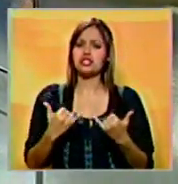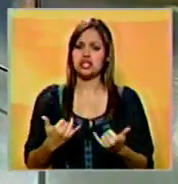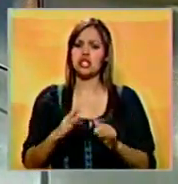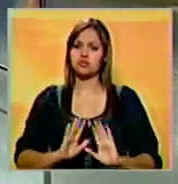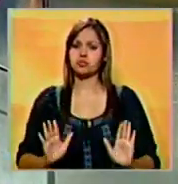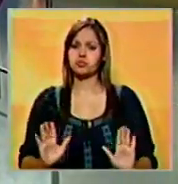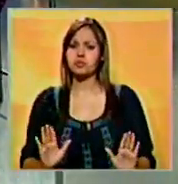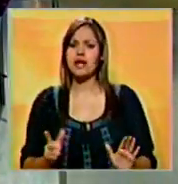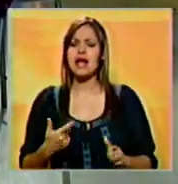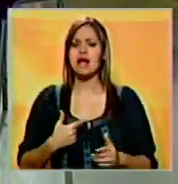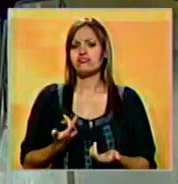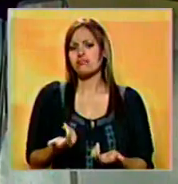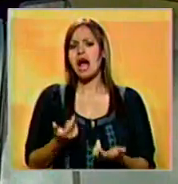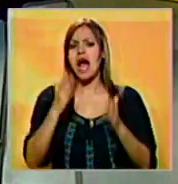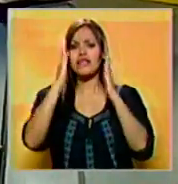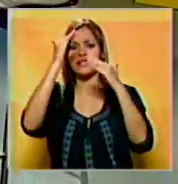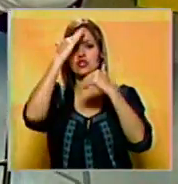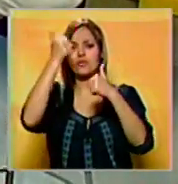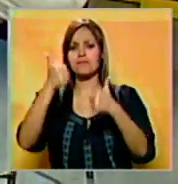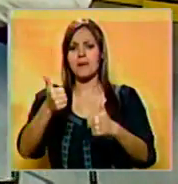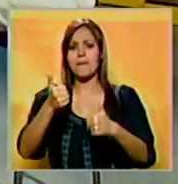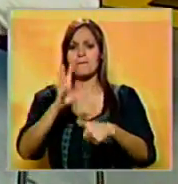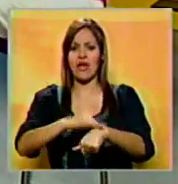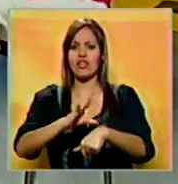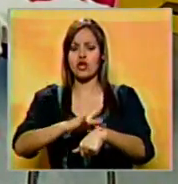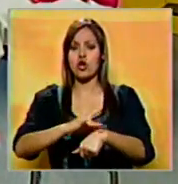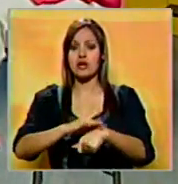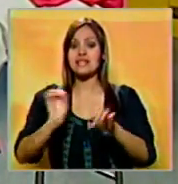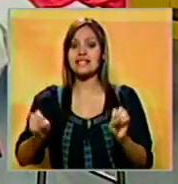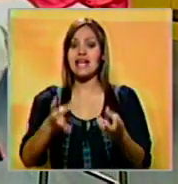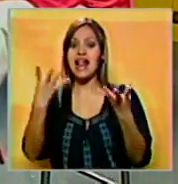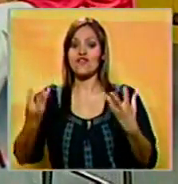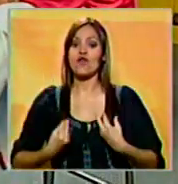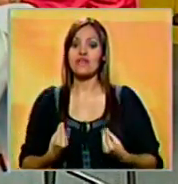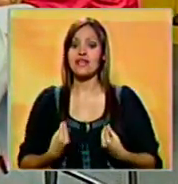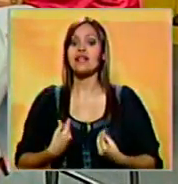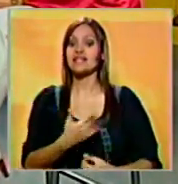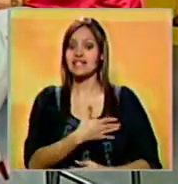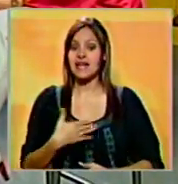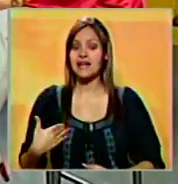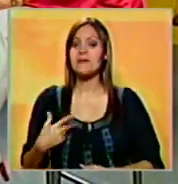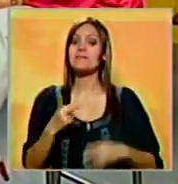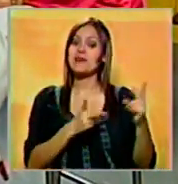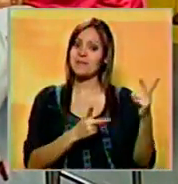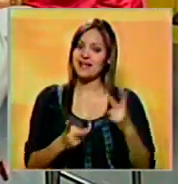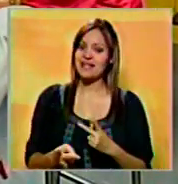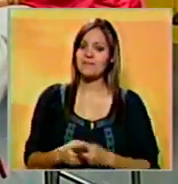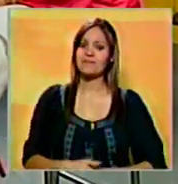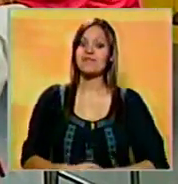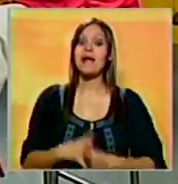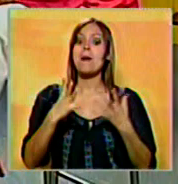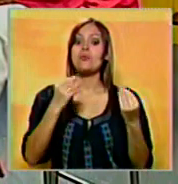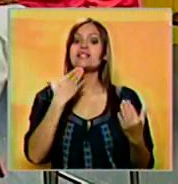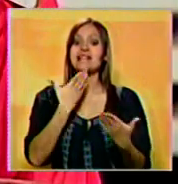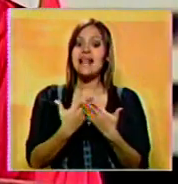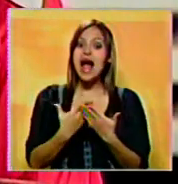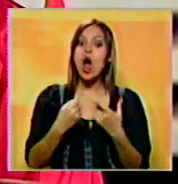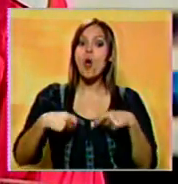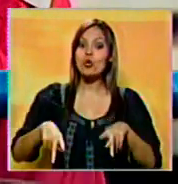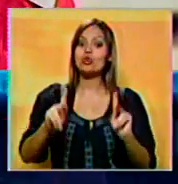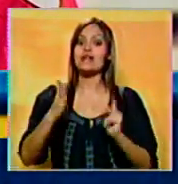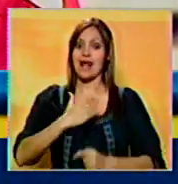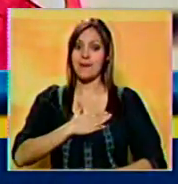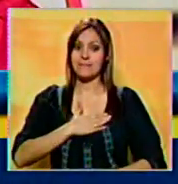hemos atacado pertinentemente para salvar la vida, que es lo que queremos. Bienvenida. Correcto. Muchísimas gracias, Anita, por esta